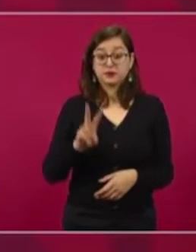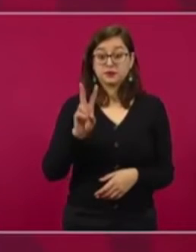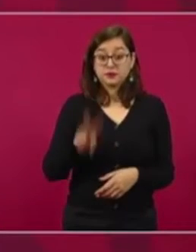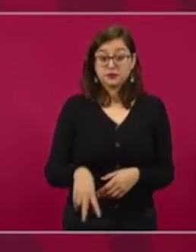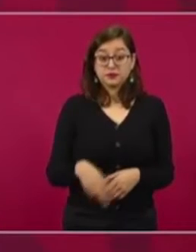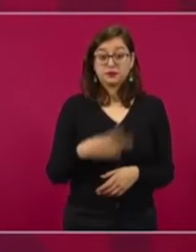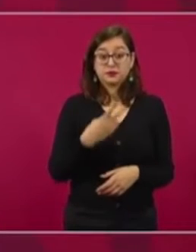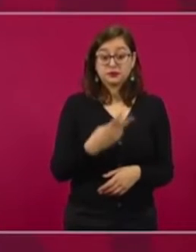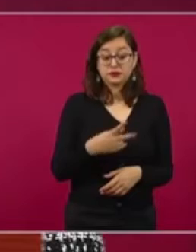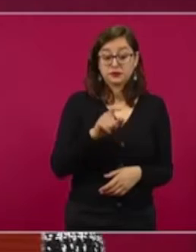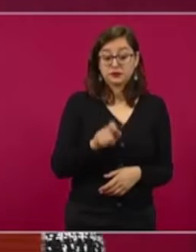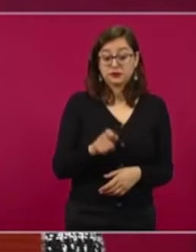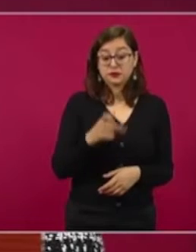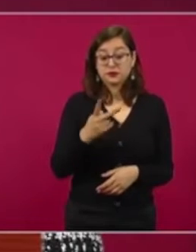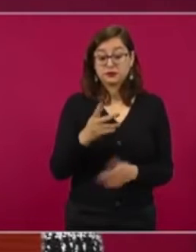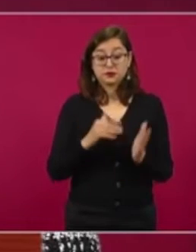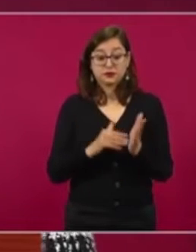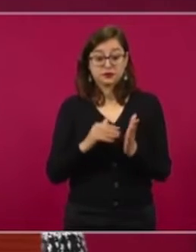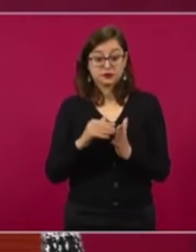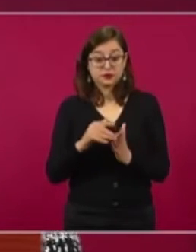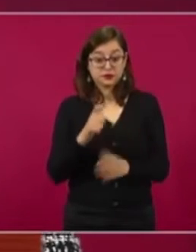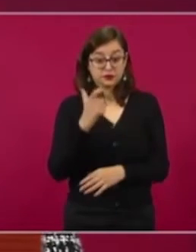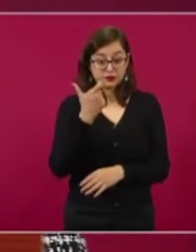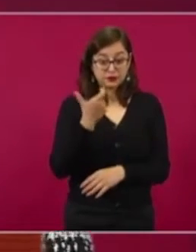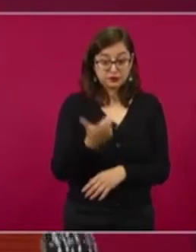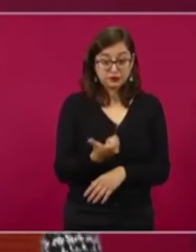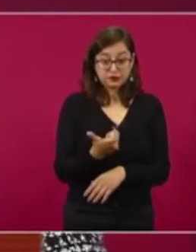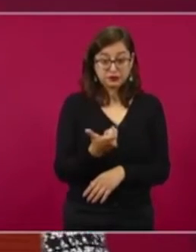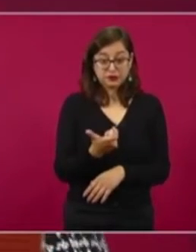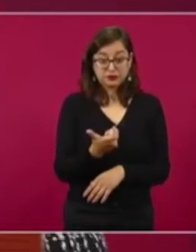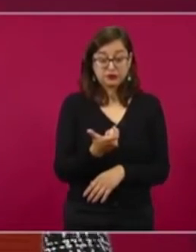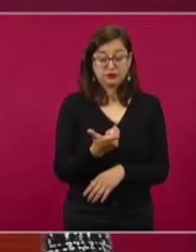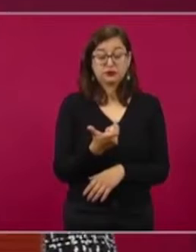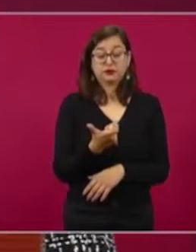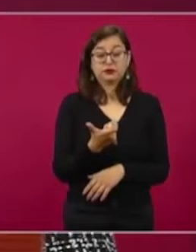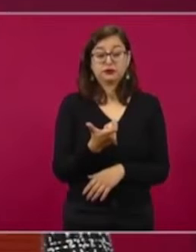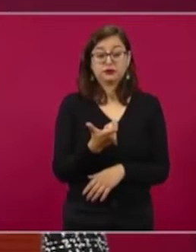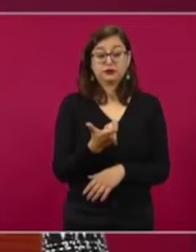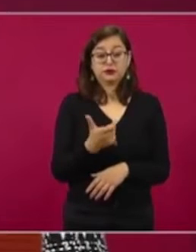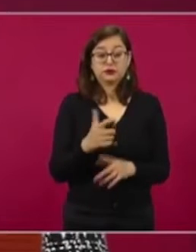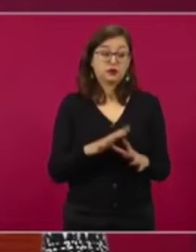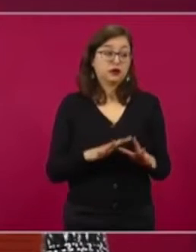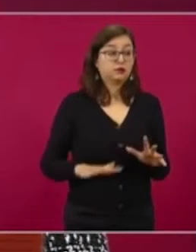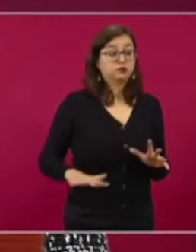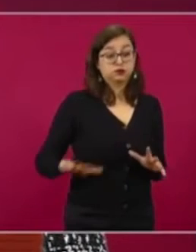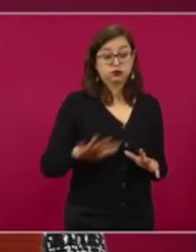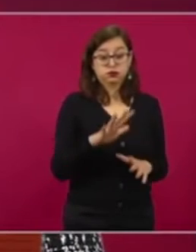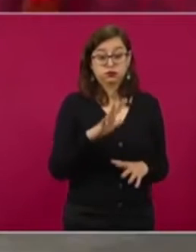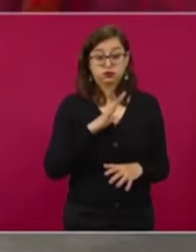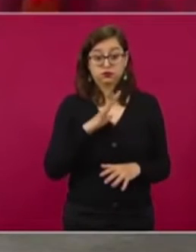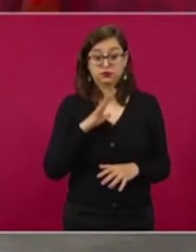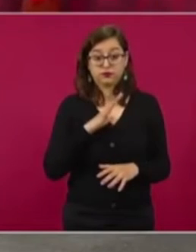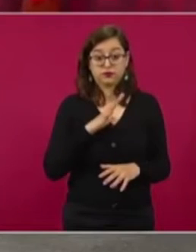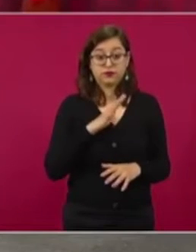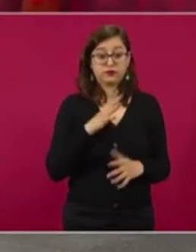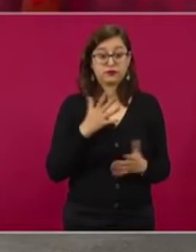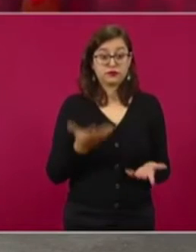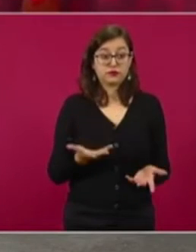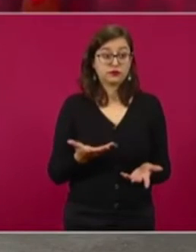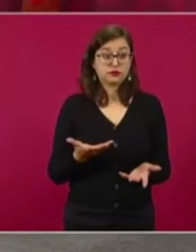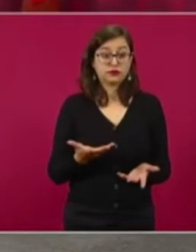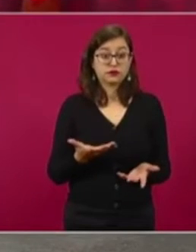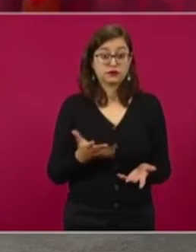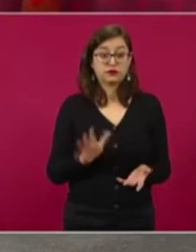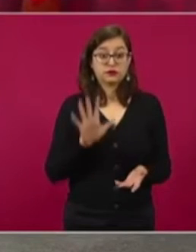pesos que de los autos irregulares que existen en la zona, pues fueron más de